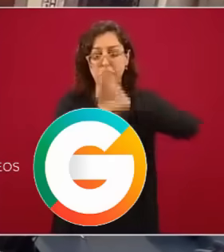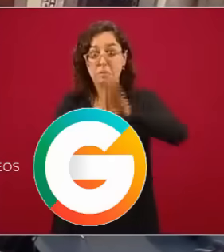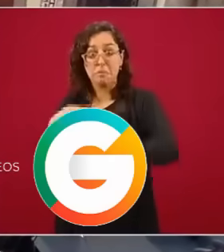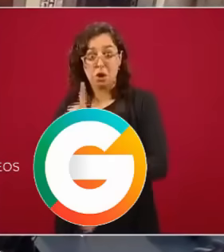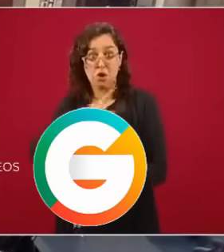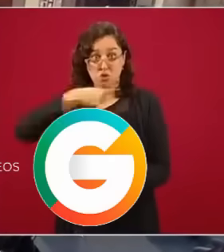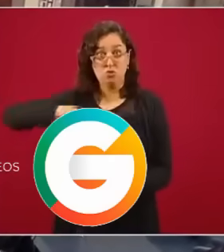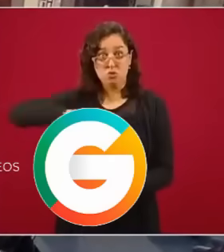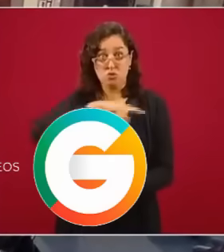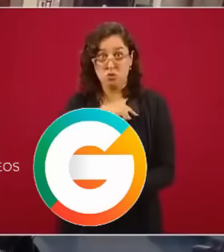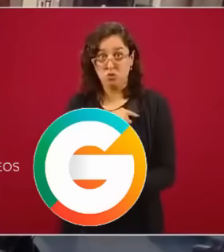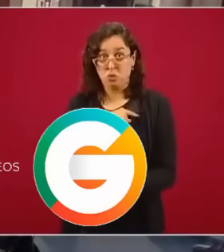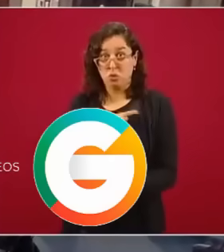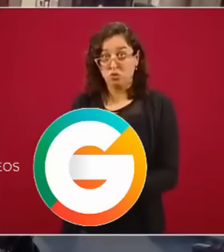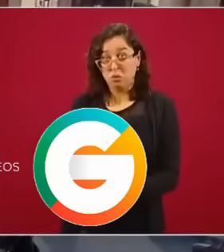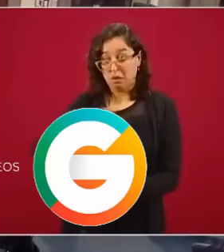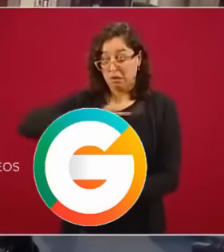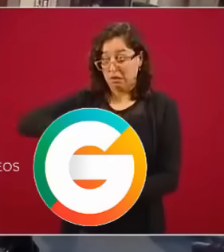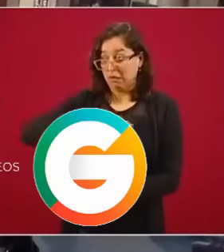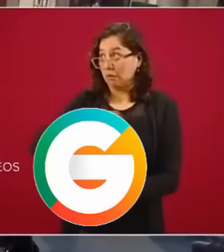causantes de esta